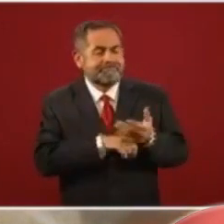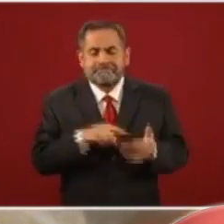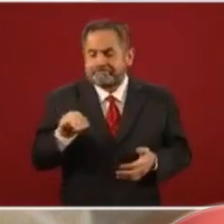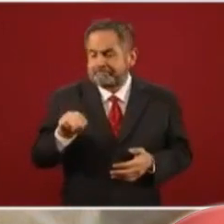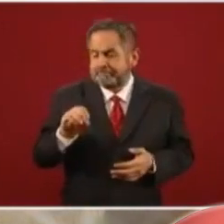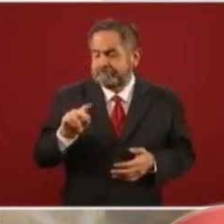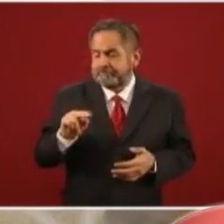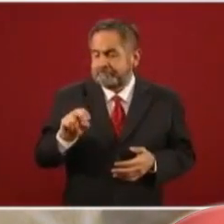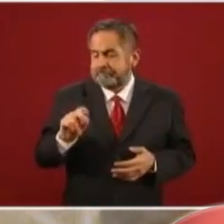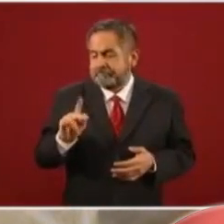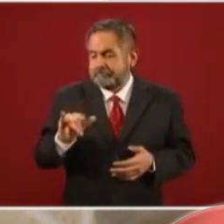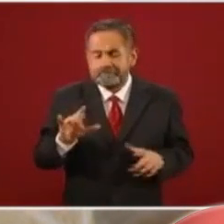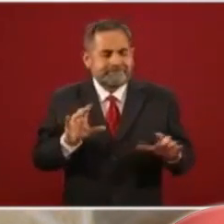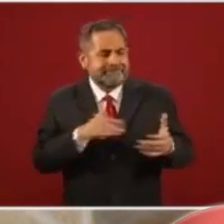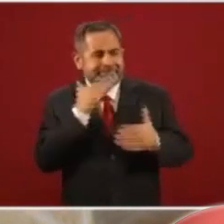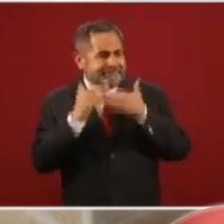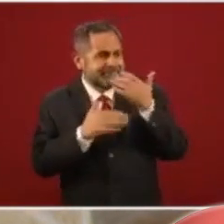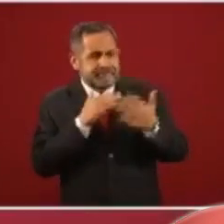había